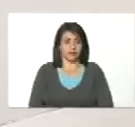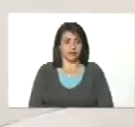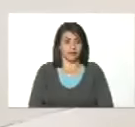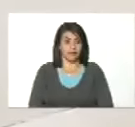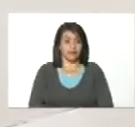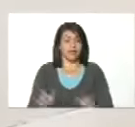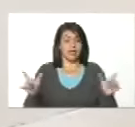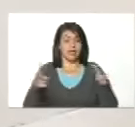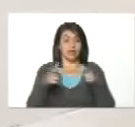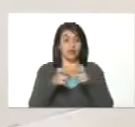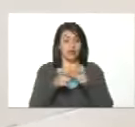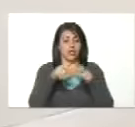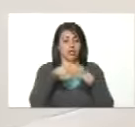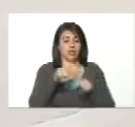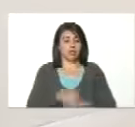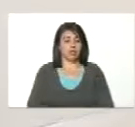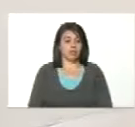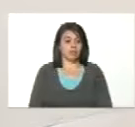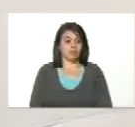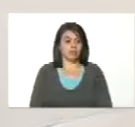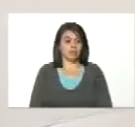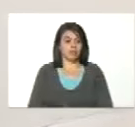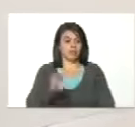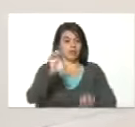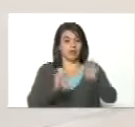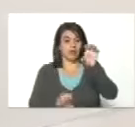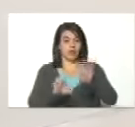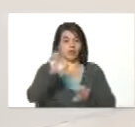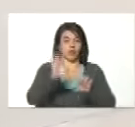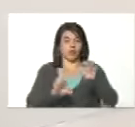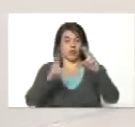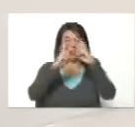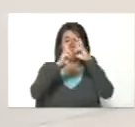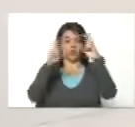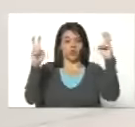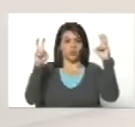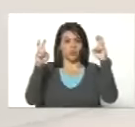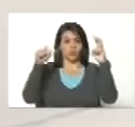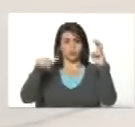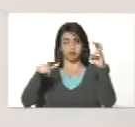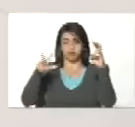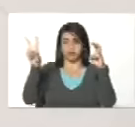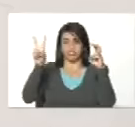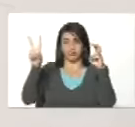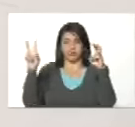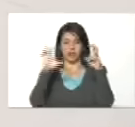Se reunieron y analizaron el tema de Venezuela.